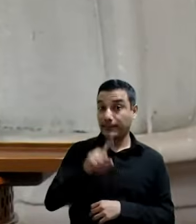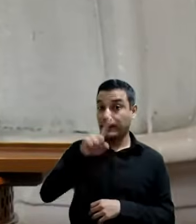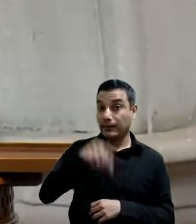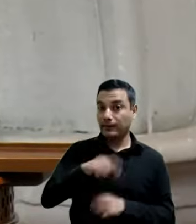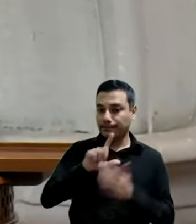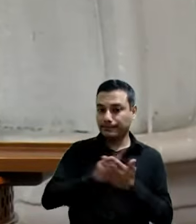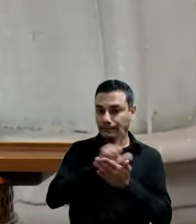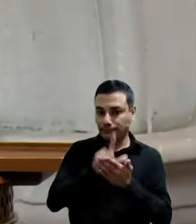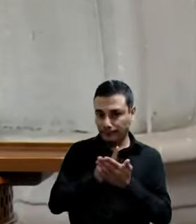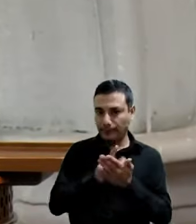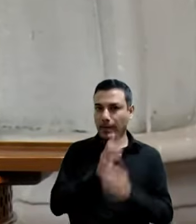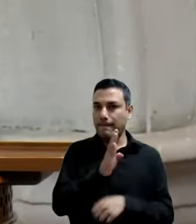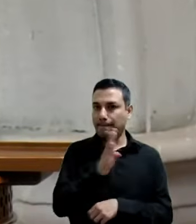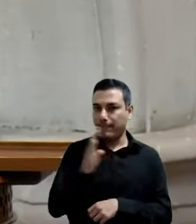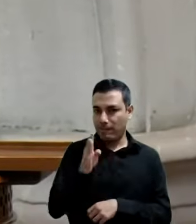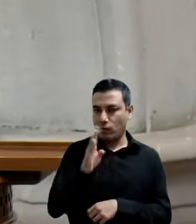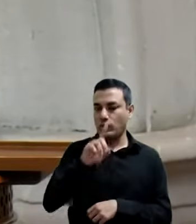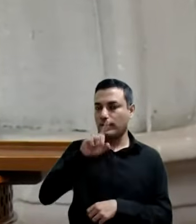www.diputados.gov.mx,